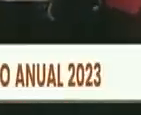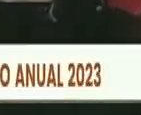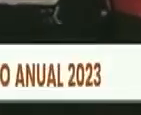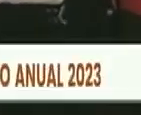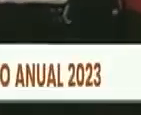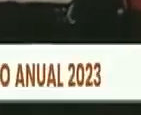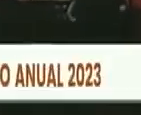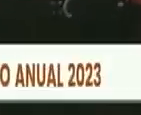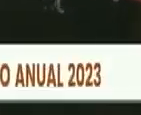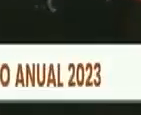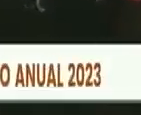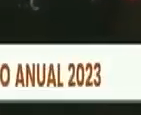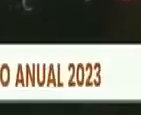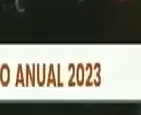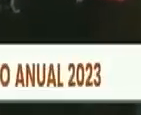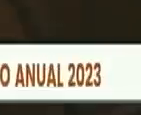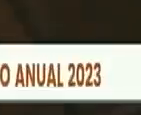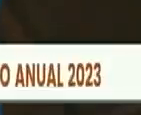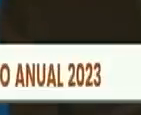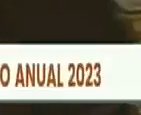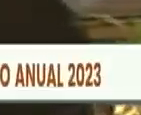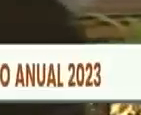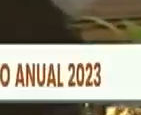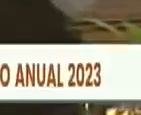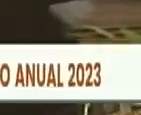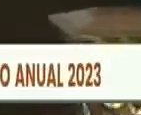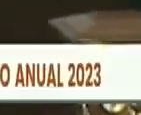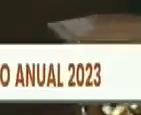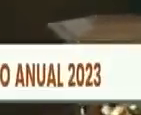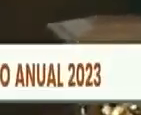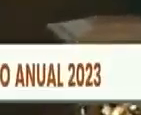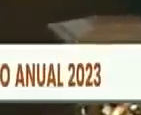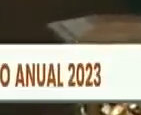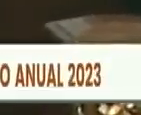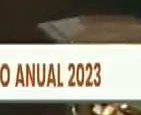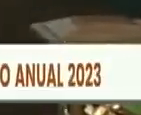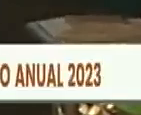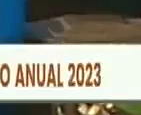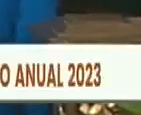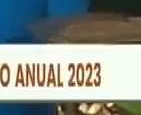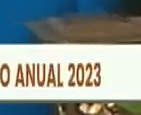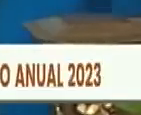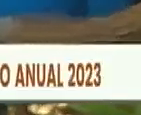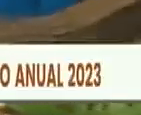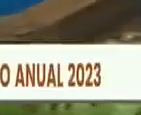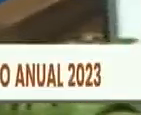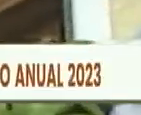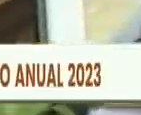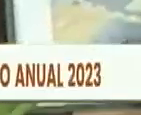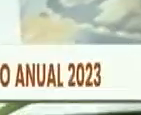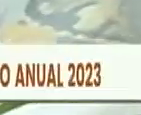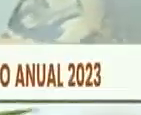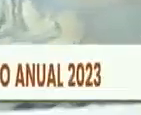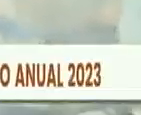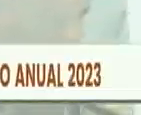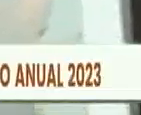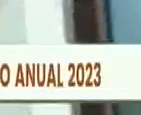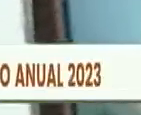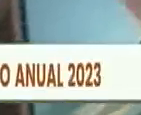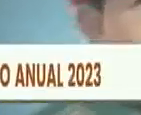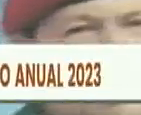doctora Delcy Rodríguez Gómez, como parte de esta sesión especial que se desarrolla dentro del